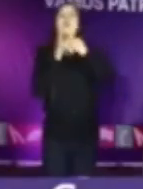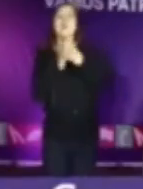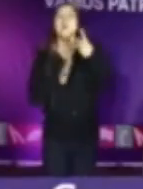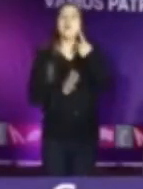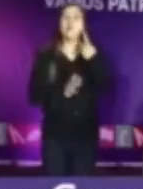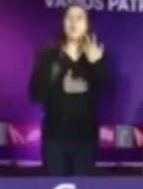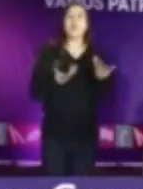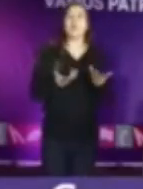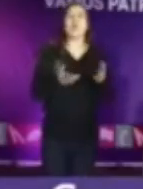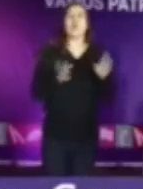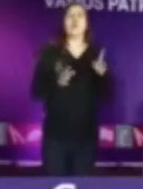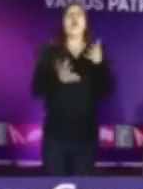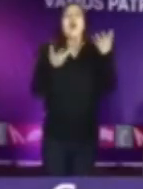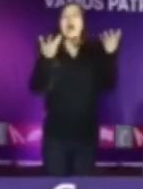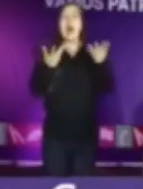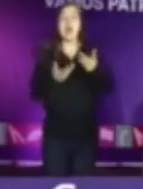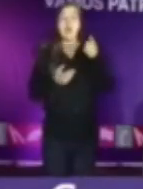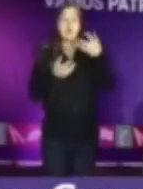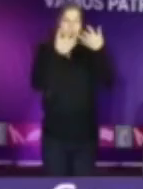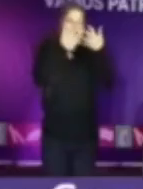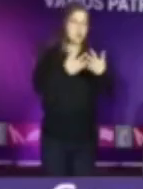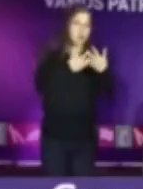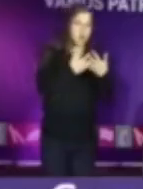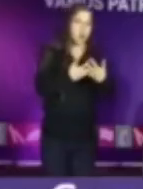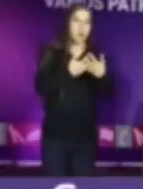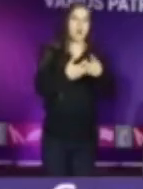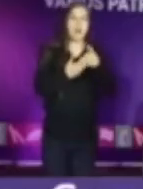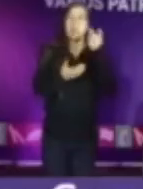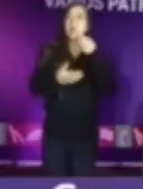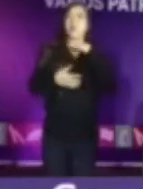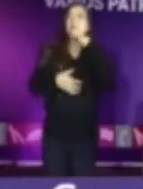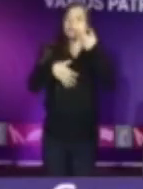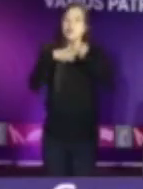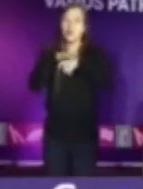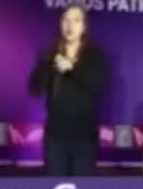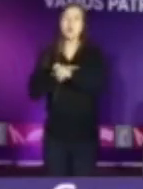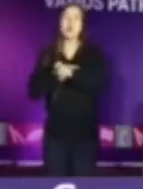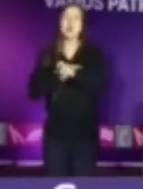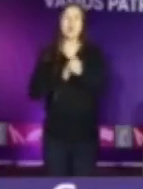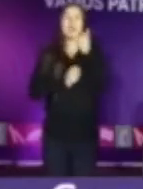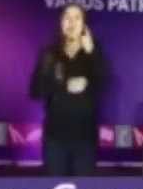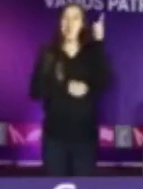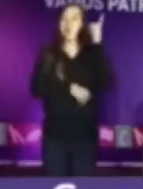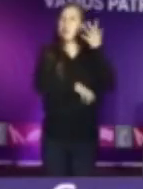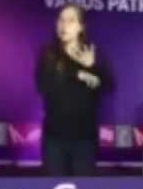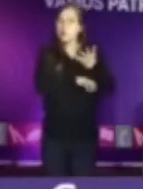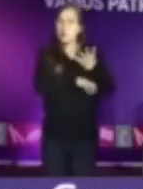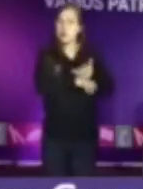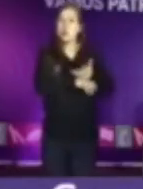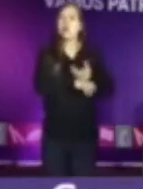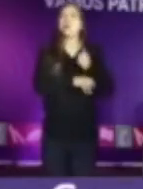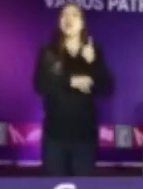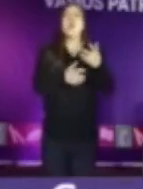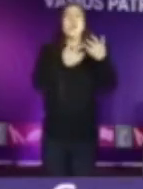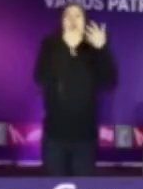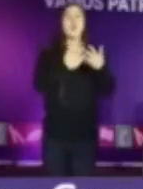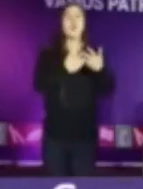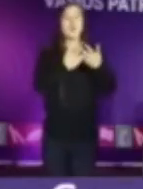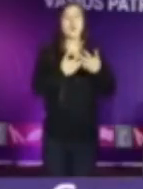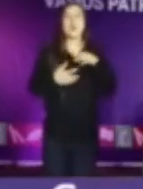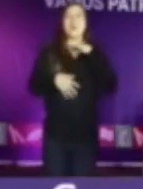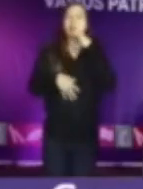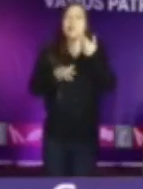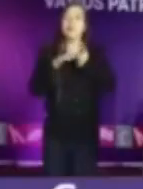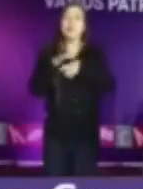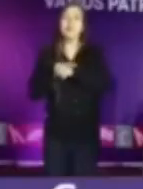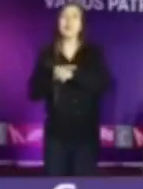es el equilibrio de poder, cómo funciona la corrupción al interior de Estados Unidos, cómo funciona la corrupción en el